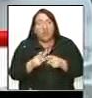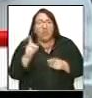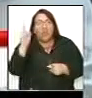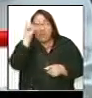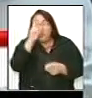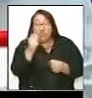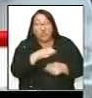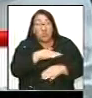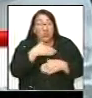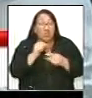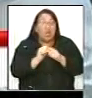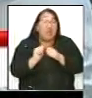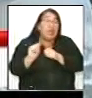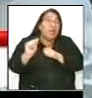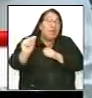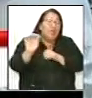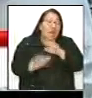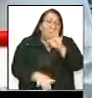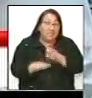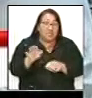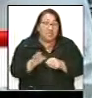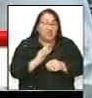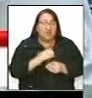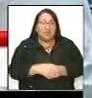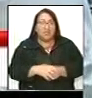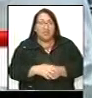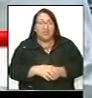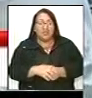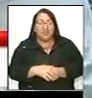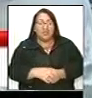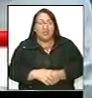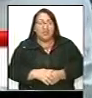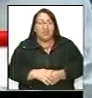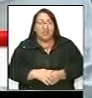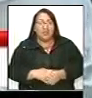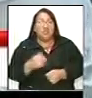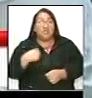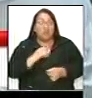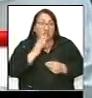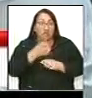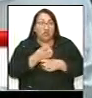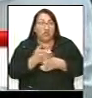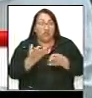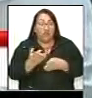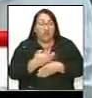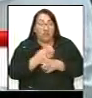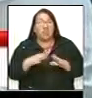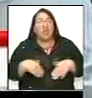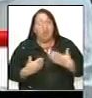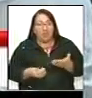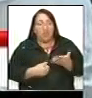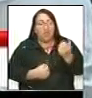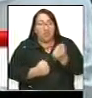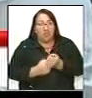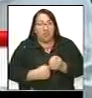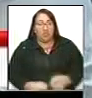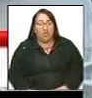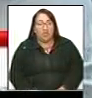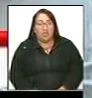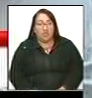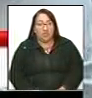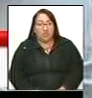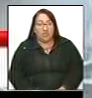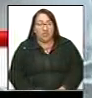no hay muchas veces ya acceso al sistema crediticio y con ese tipo de sistema ya podemos brindar un